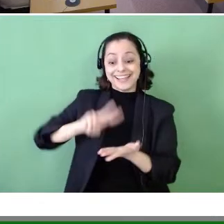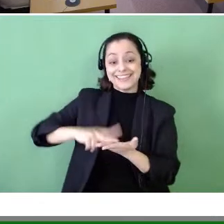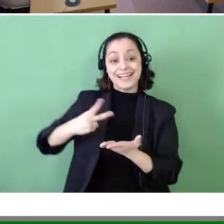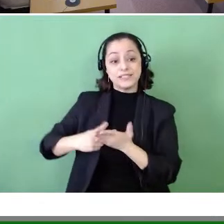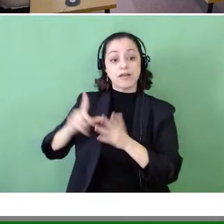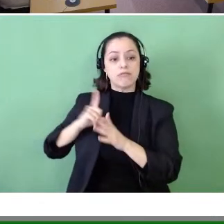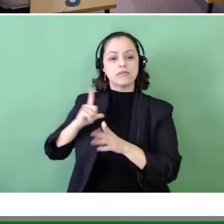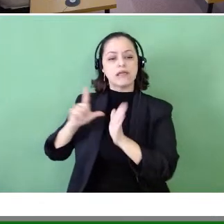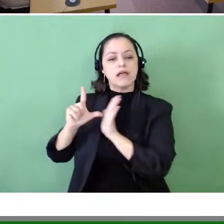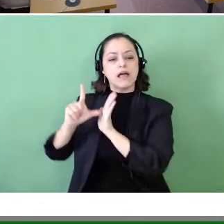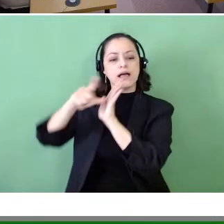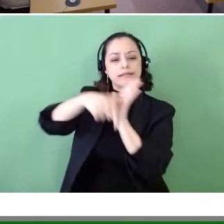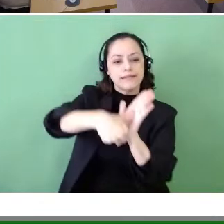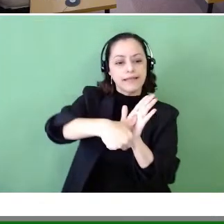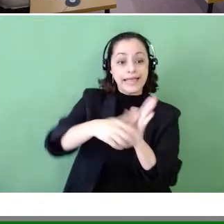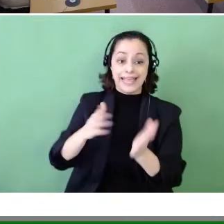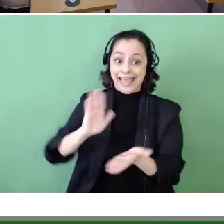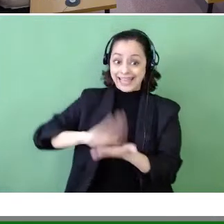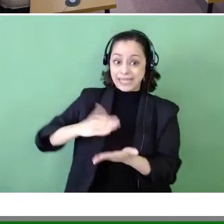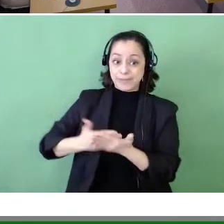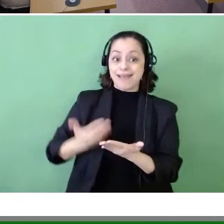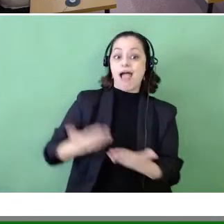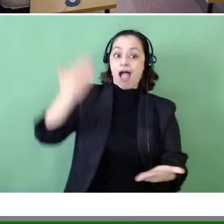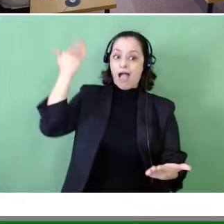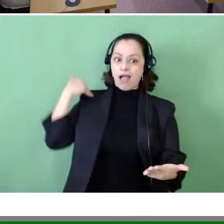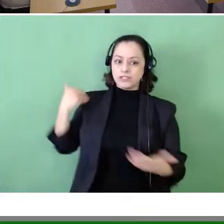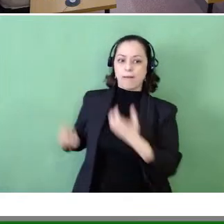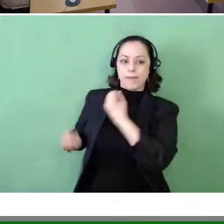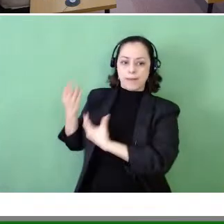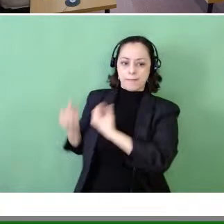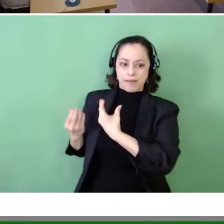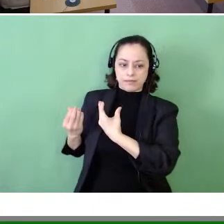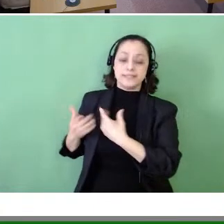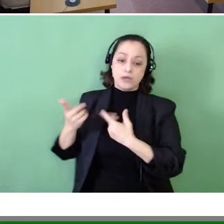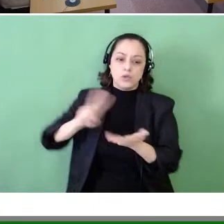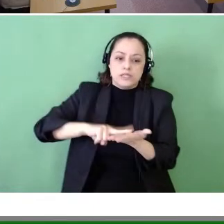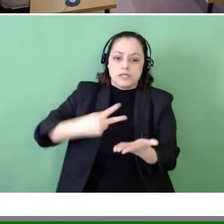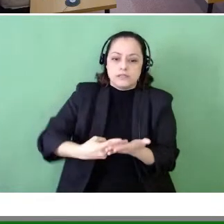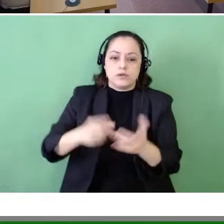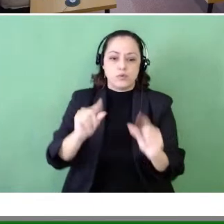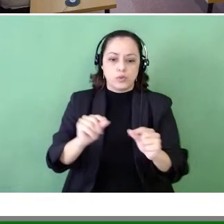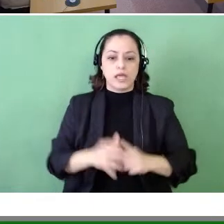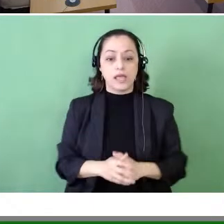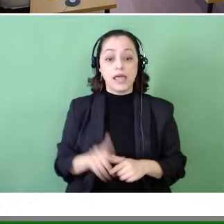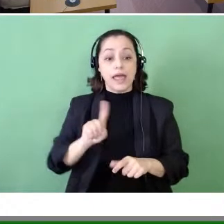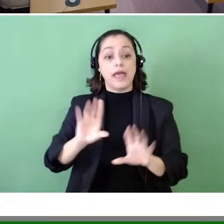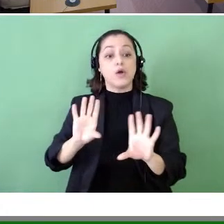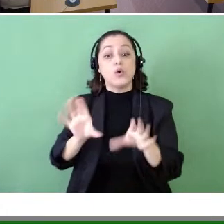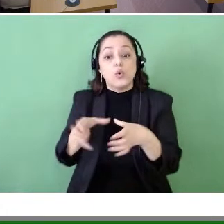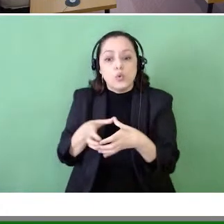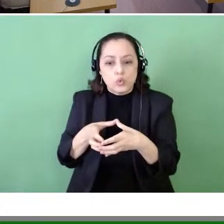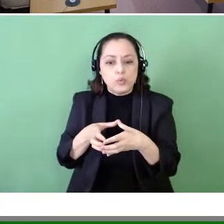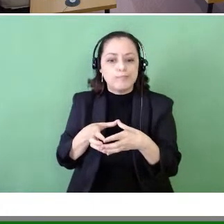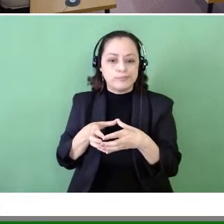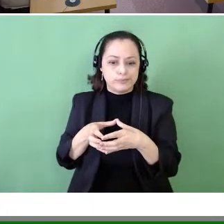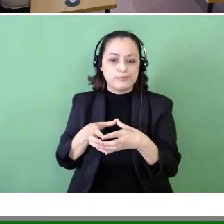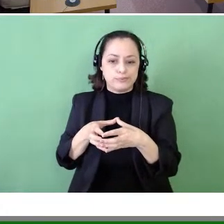la interpretación. Entonces llamamos el primer grupo de precursores y el segundo de graduados por lo mismo.